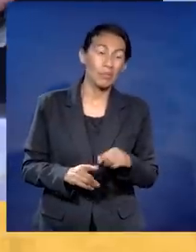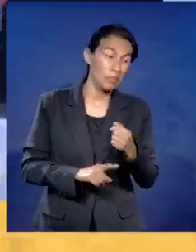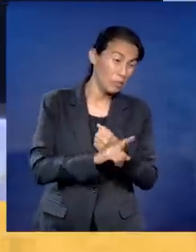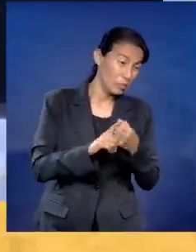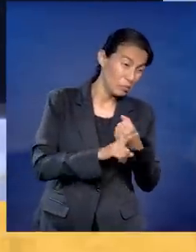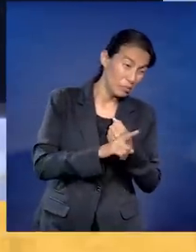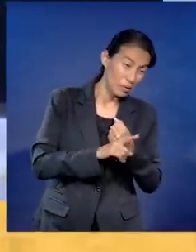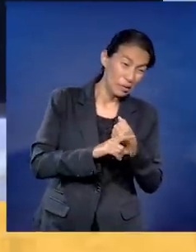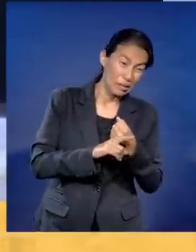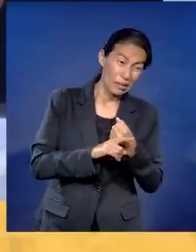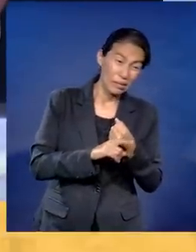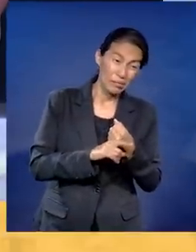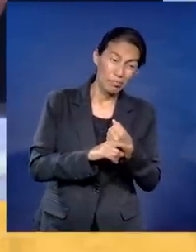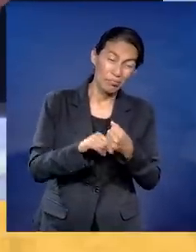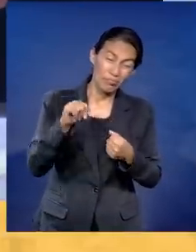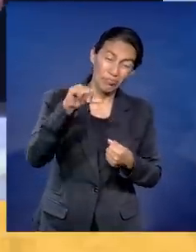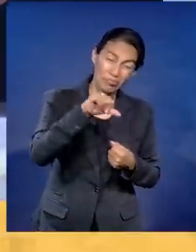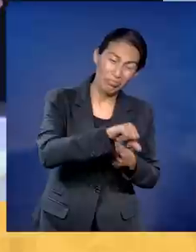mucho.